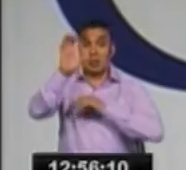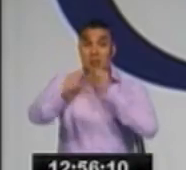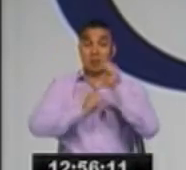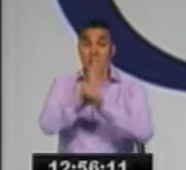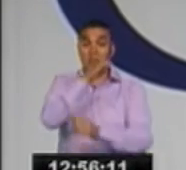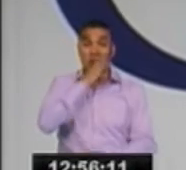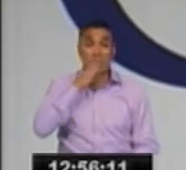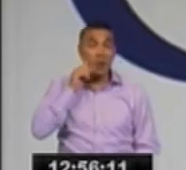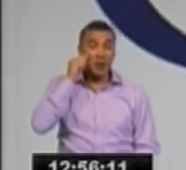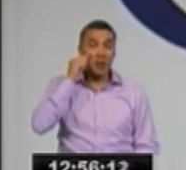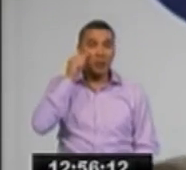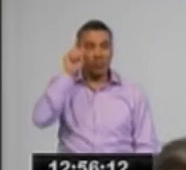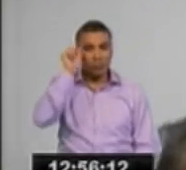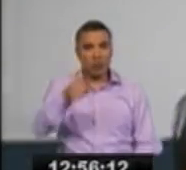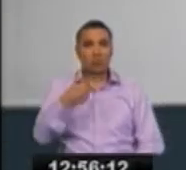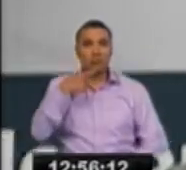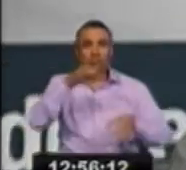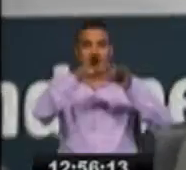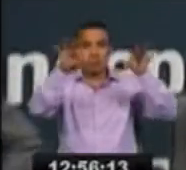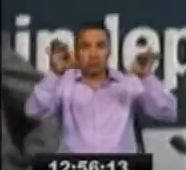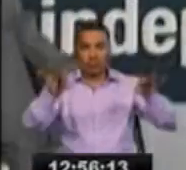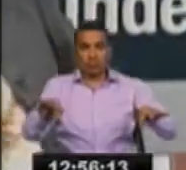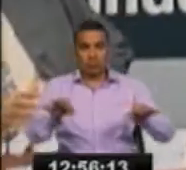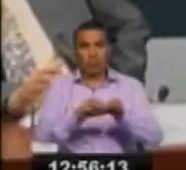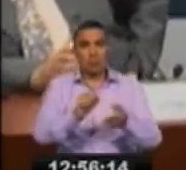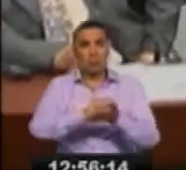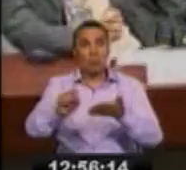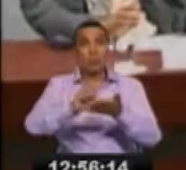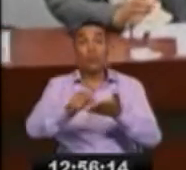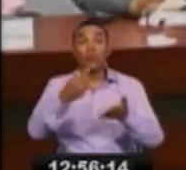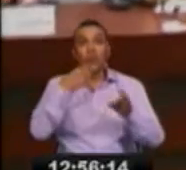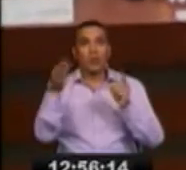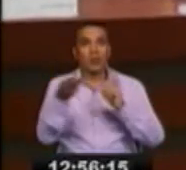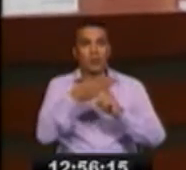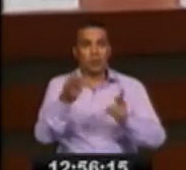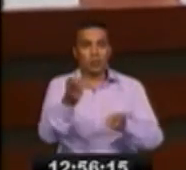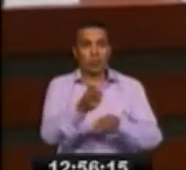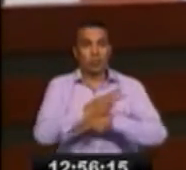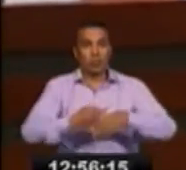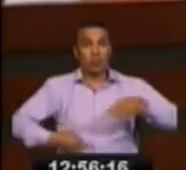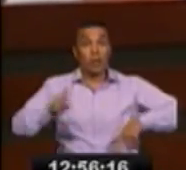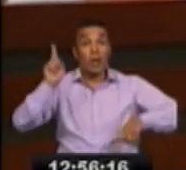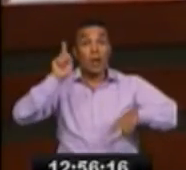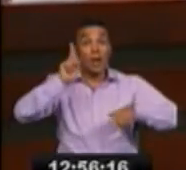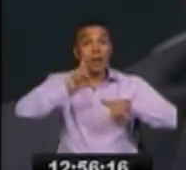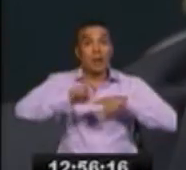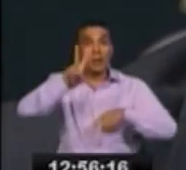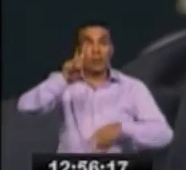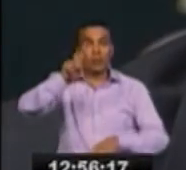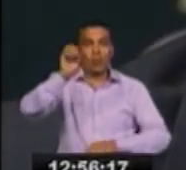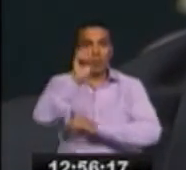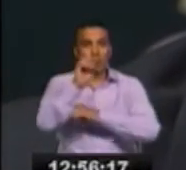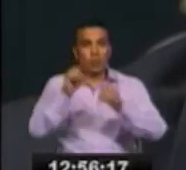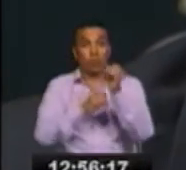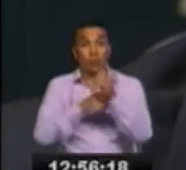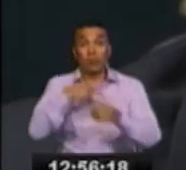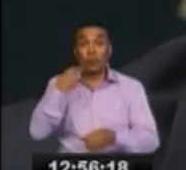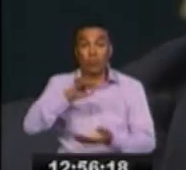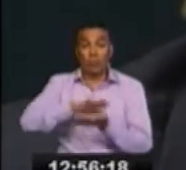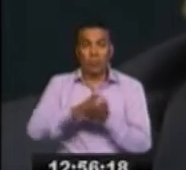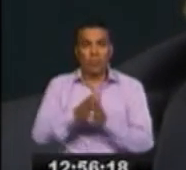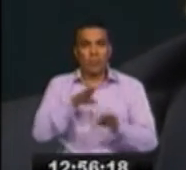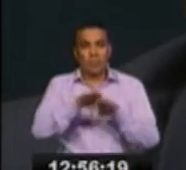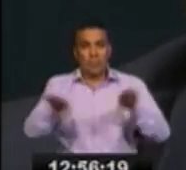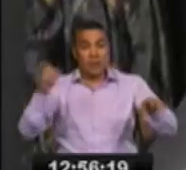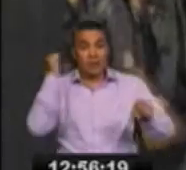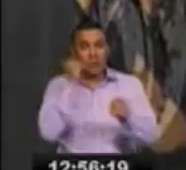correísmo podrán llenar un formulario en la página web del Consejo de la Judicatura hasta el 21 de octubre. En noviembre ya esta mesa de trabajo